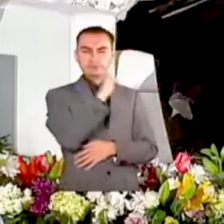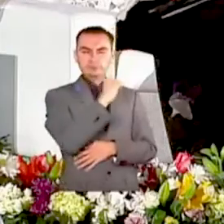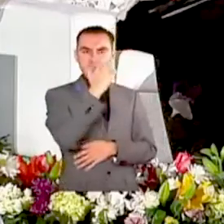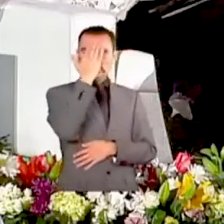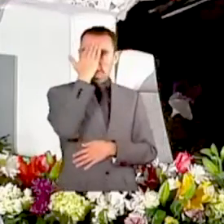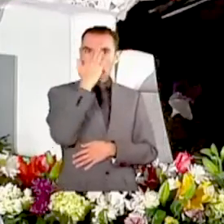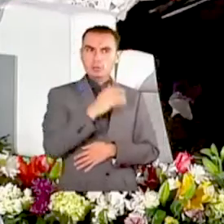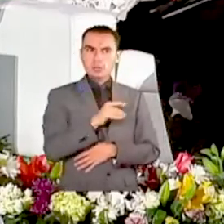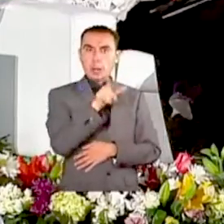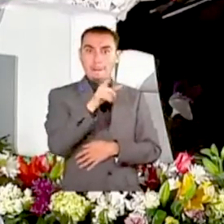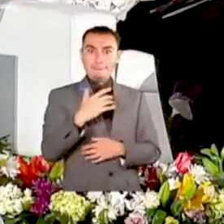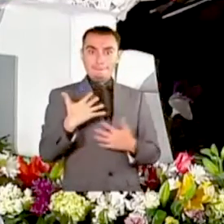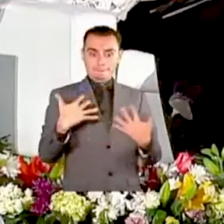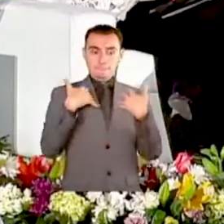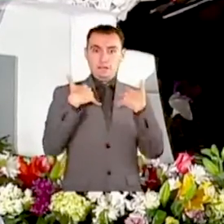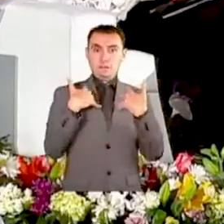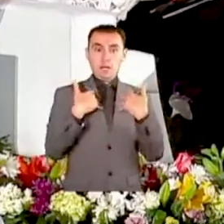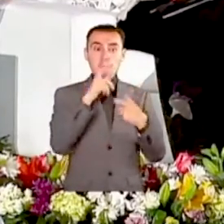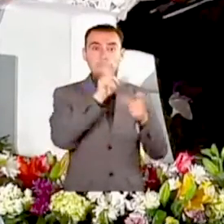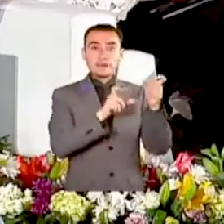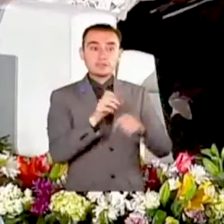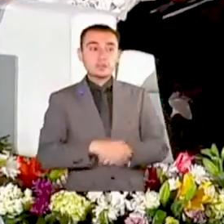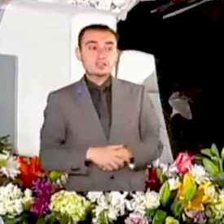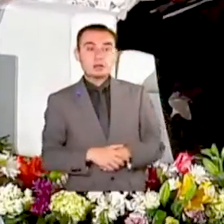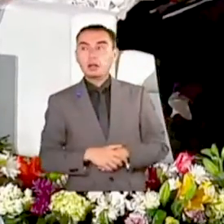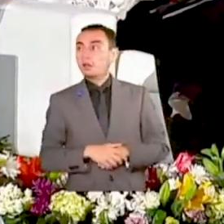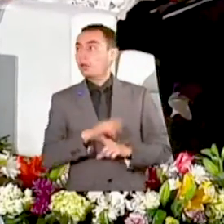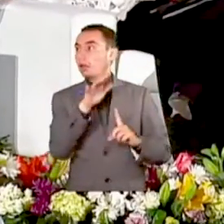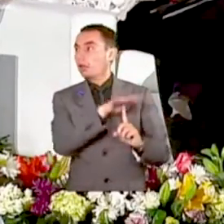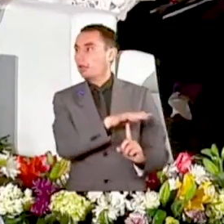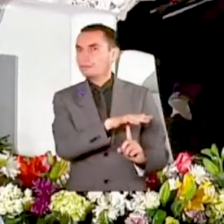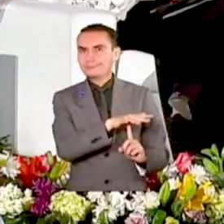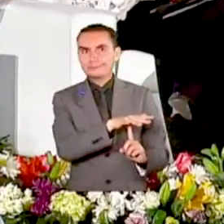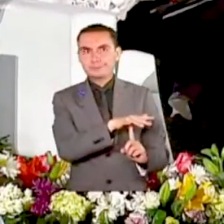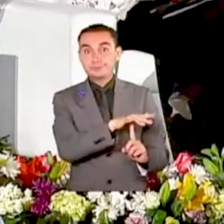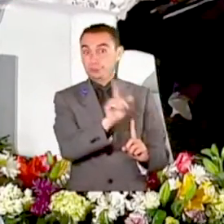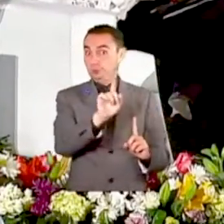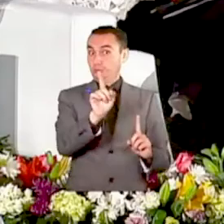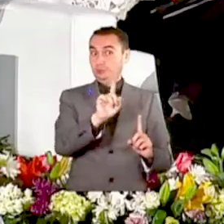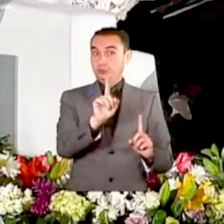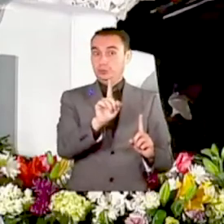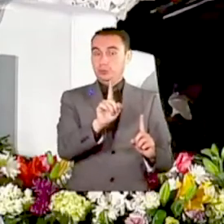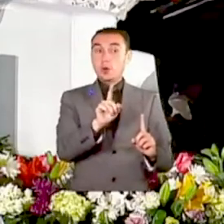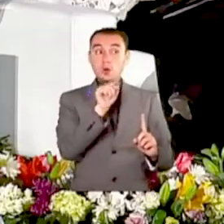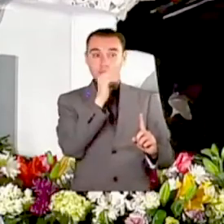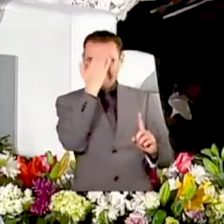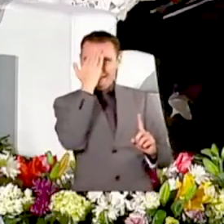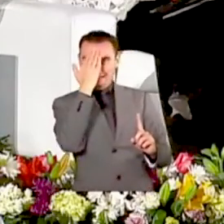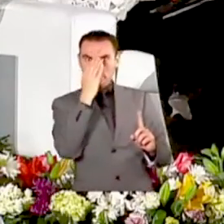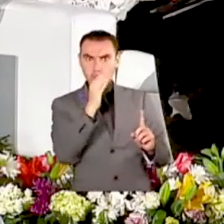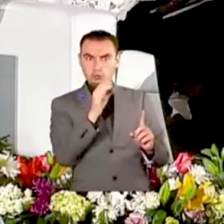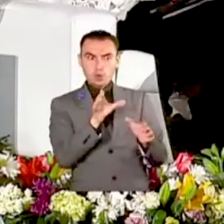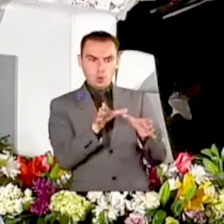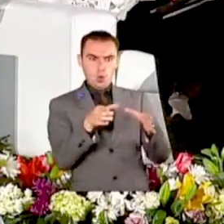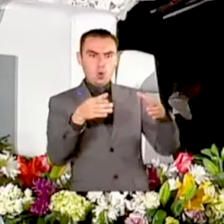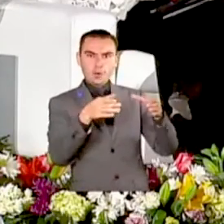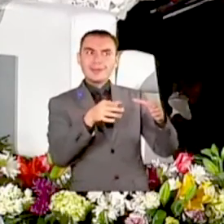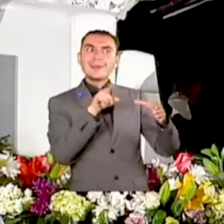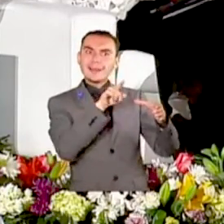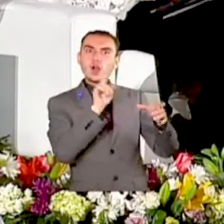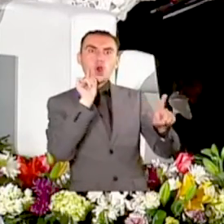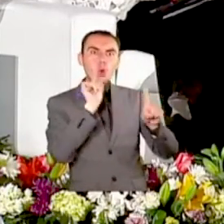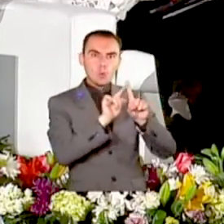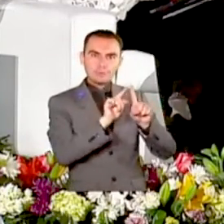son unas personas que hay que colocar en segundo plano. Para la Procuraduría, las víctimas son la